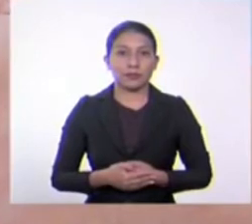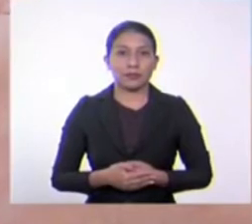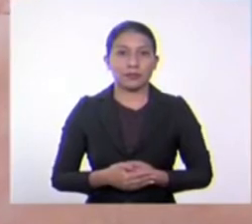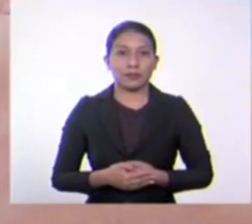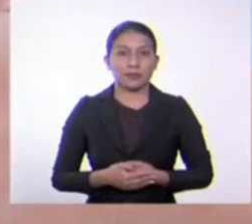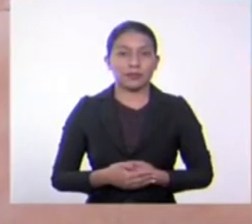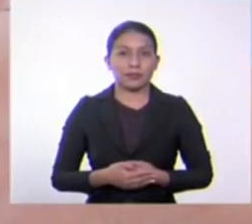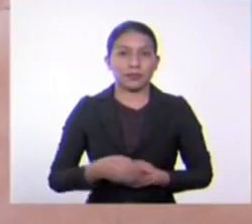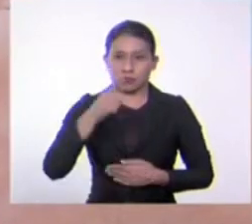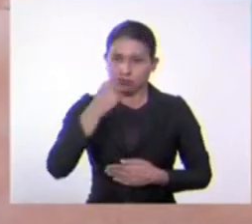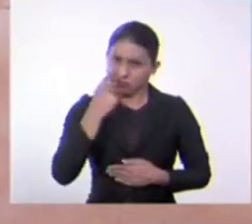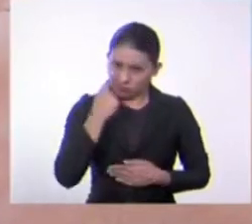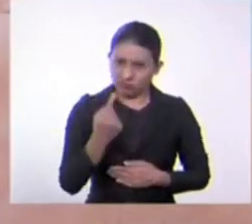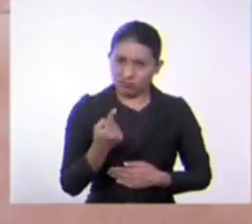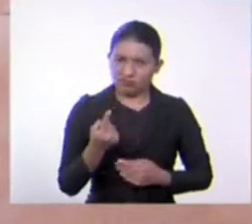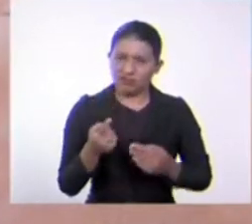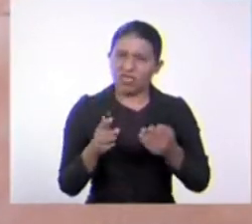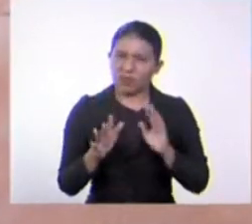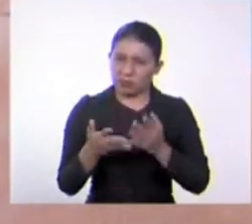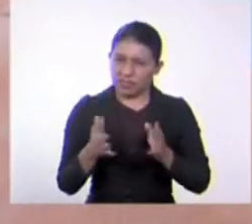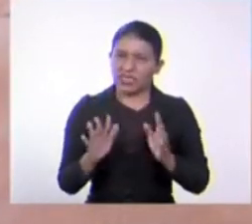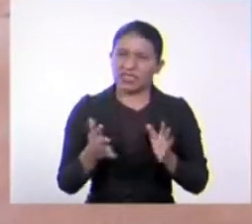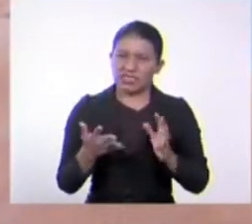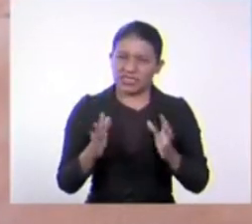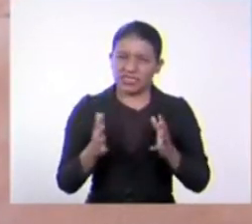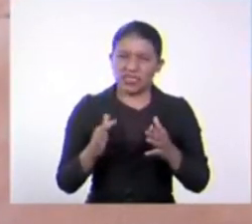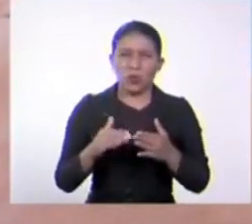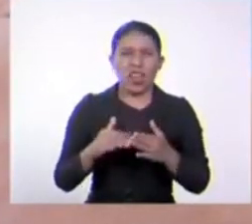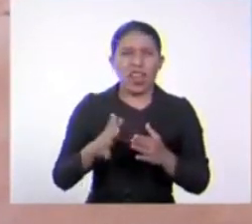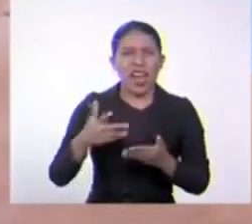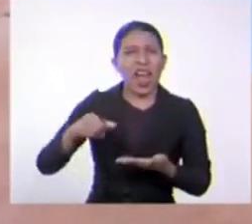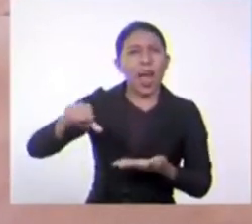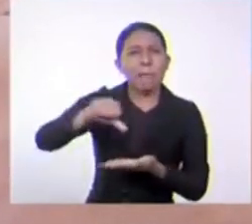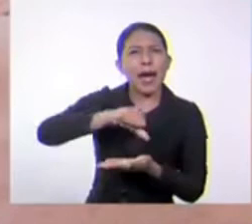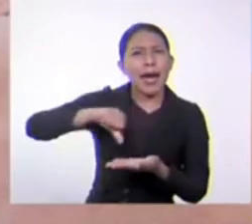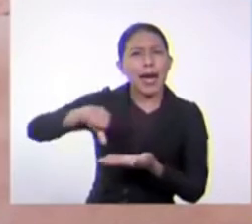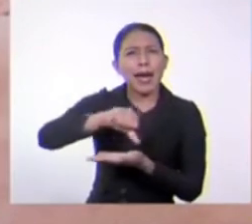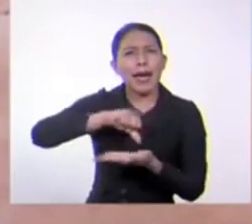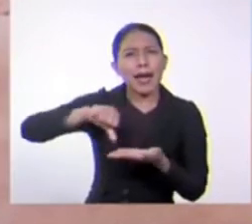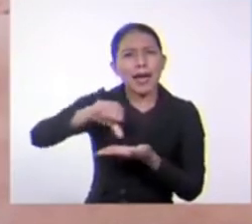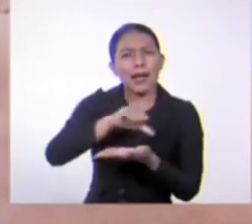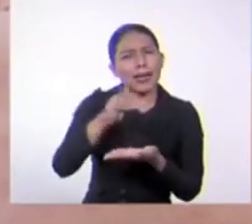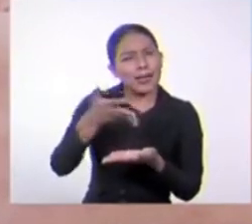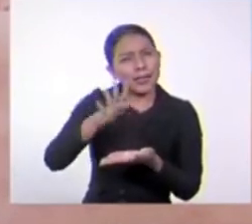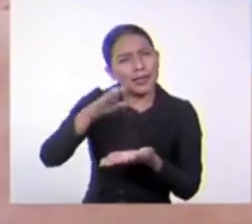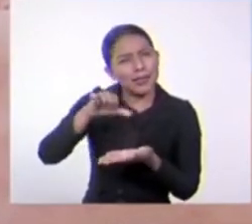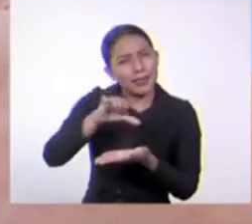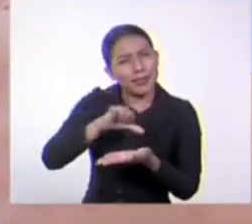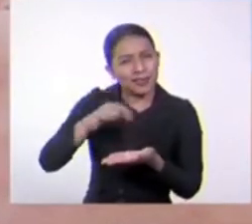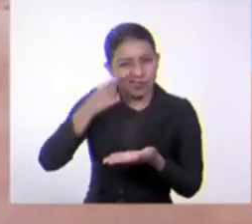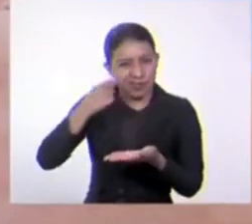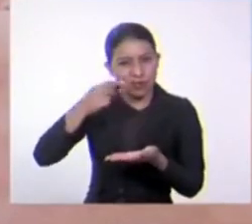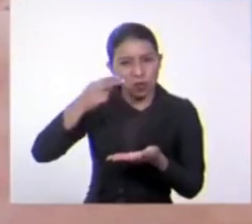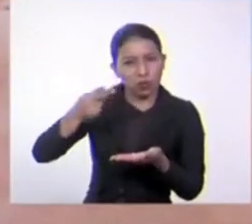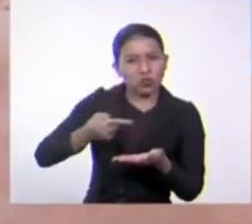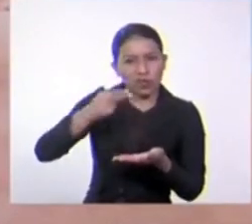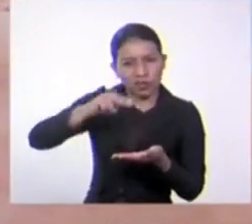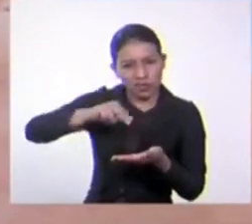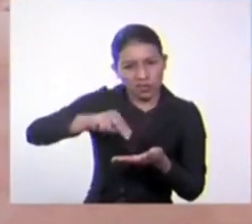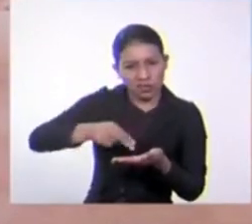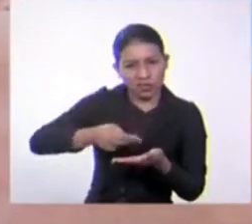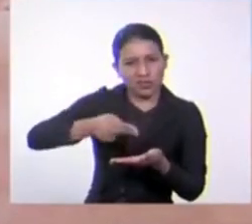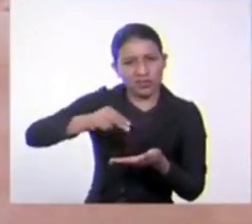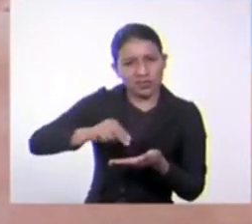Si ustedes observan, es muy parecido a una especie de crema, ¿no? Bastante sólida. Lo voy a hacer con